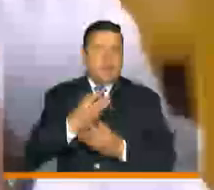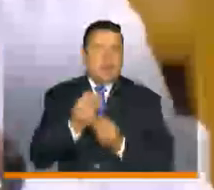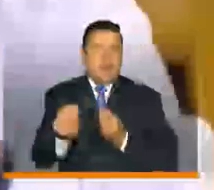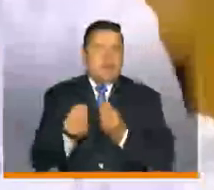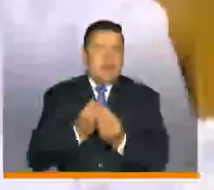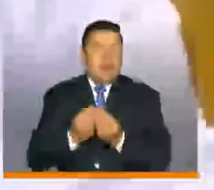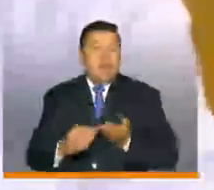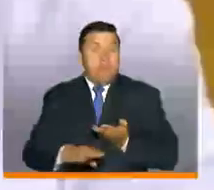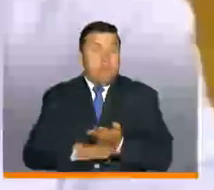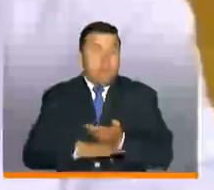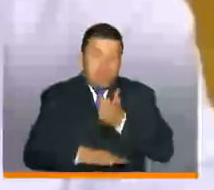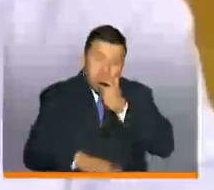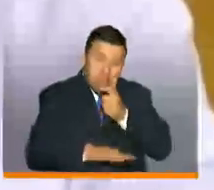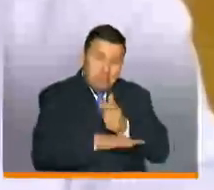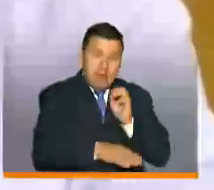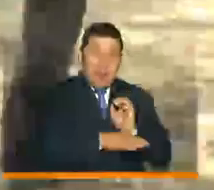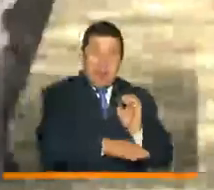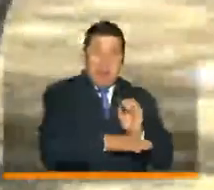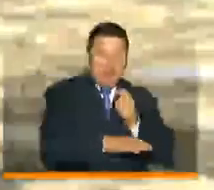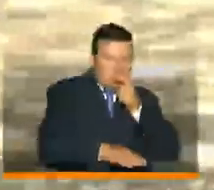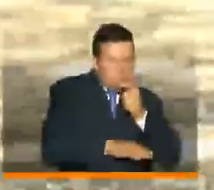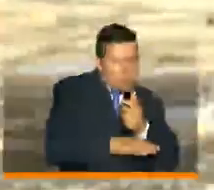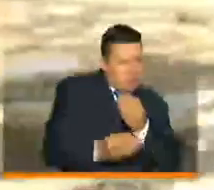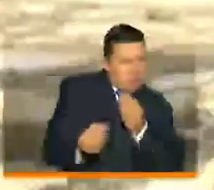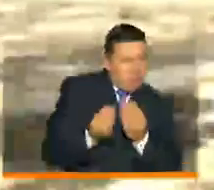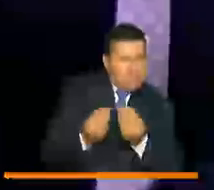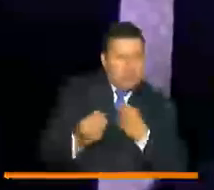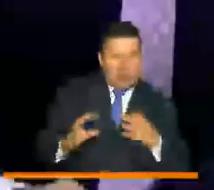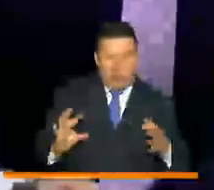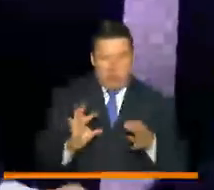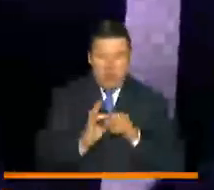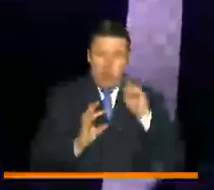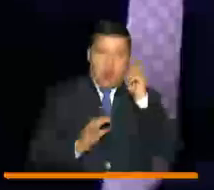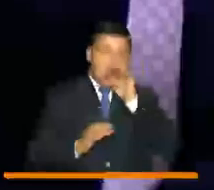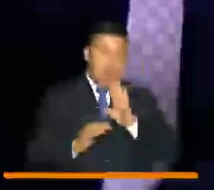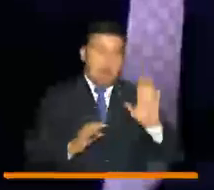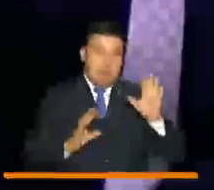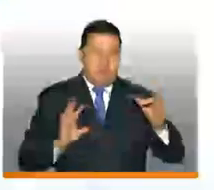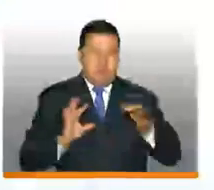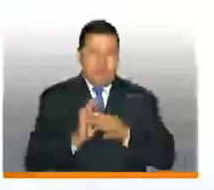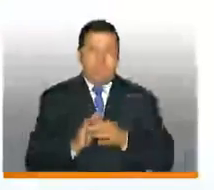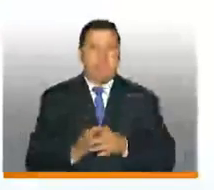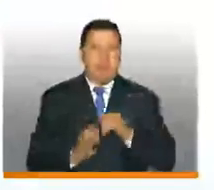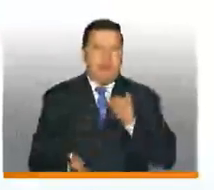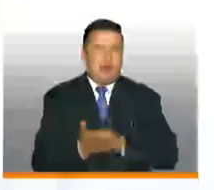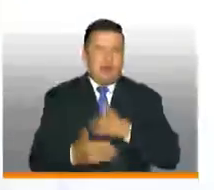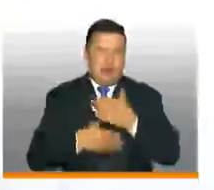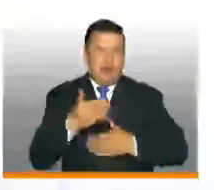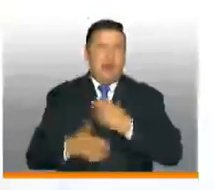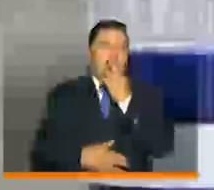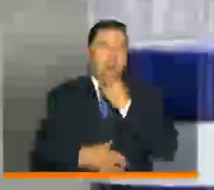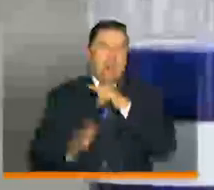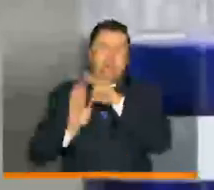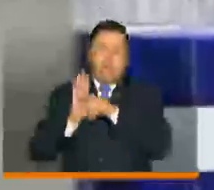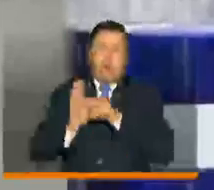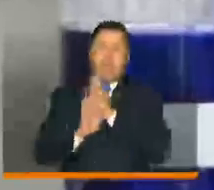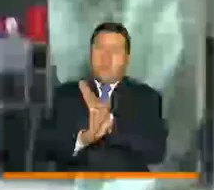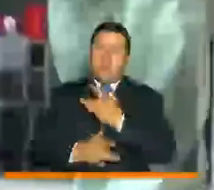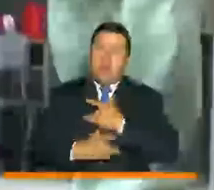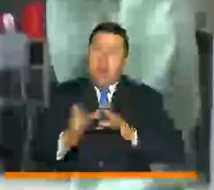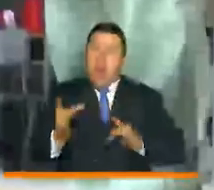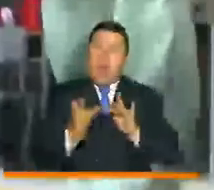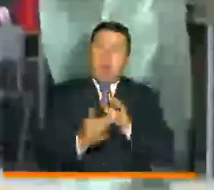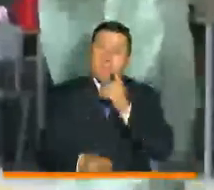estricto seguimiento por parte de las entidades territoriales, en equipo con el Gobierno Nacional. Así, se cumplen los protocolos de